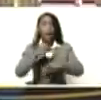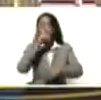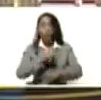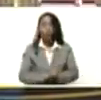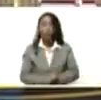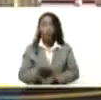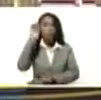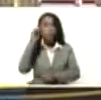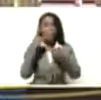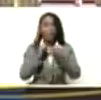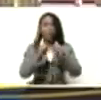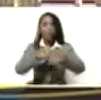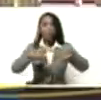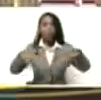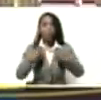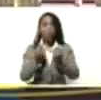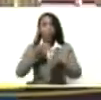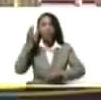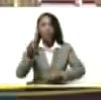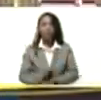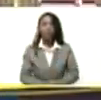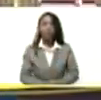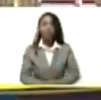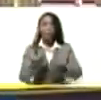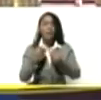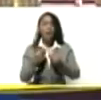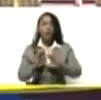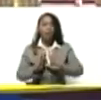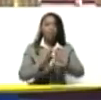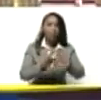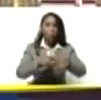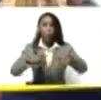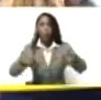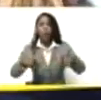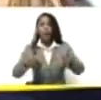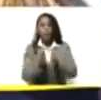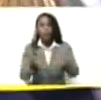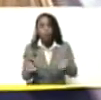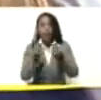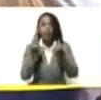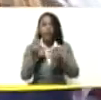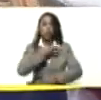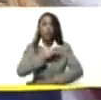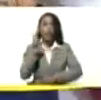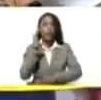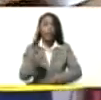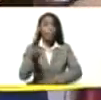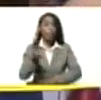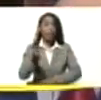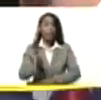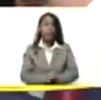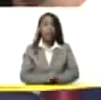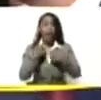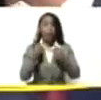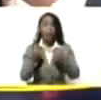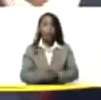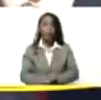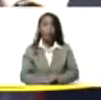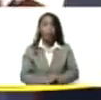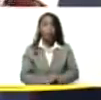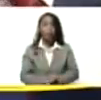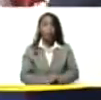quiénes de los presentes se pusieron la vacuna hace seis meses seis meses todos